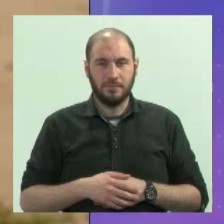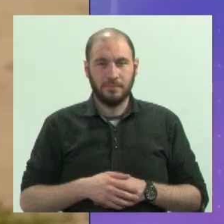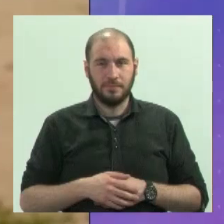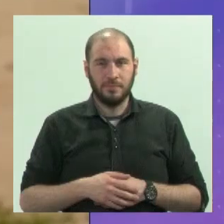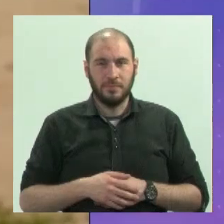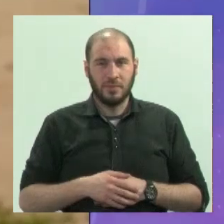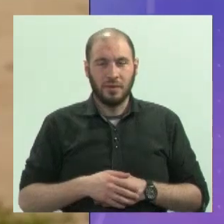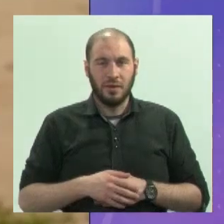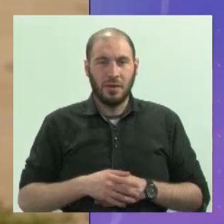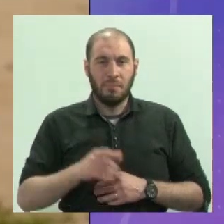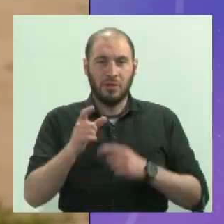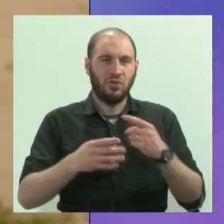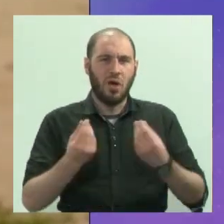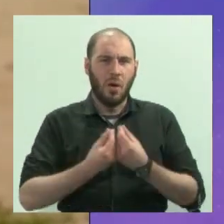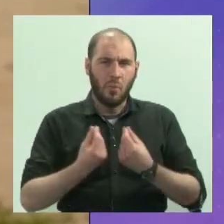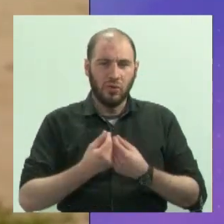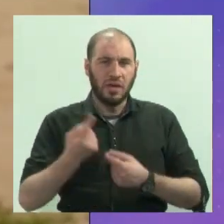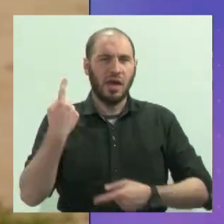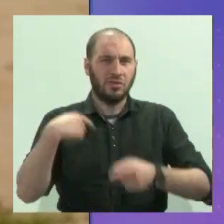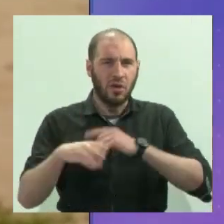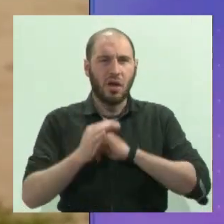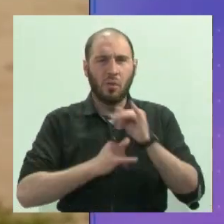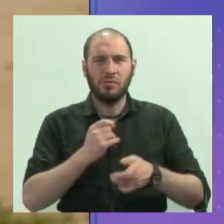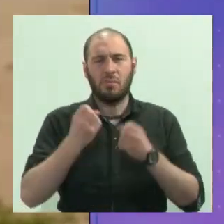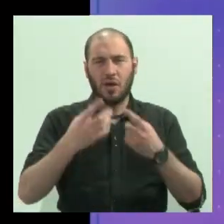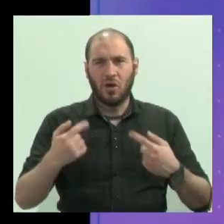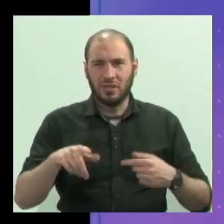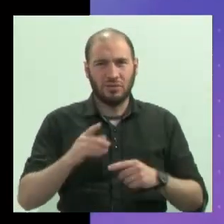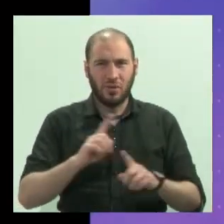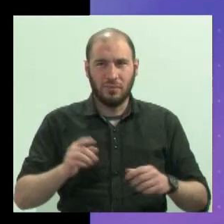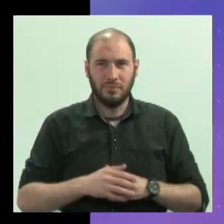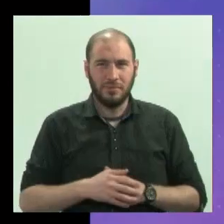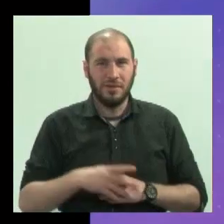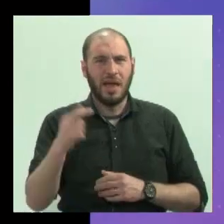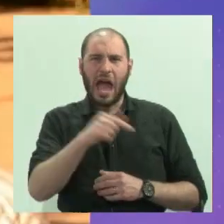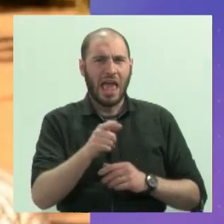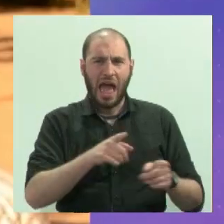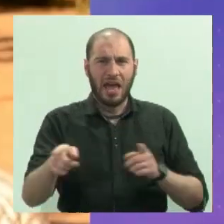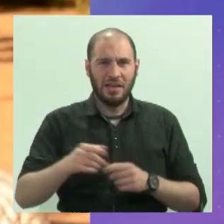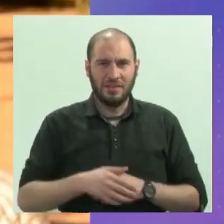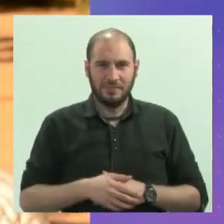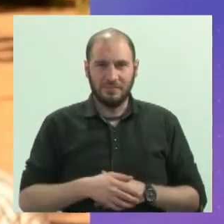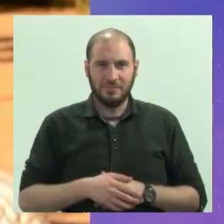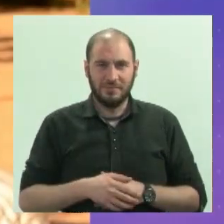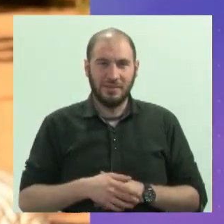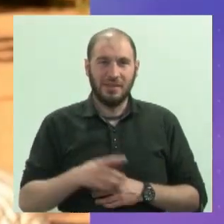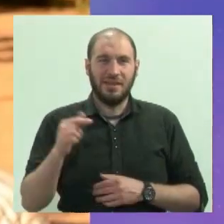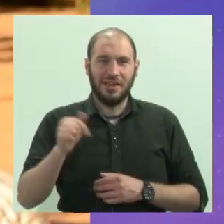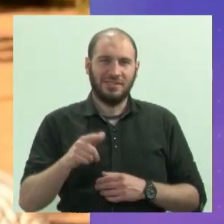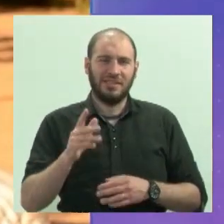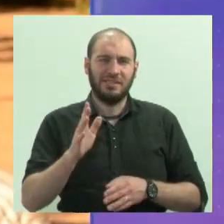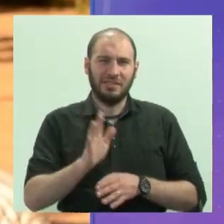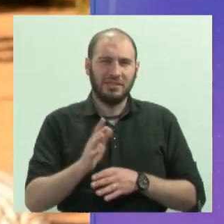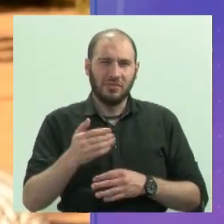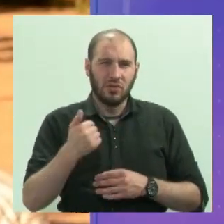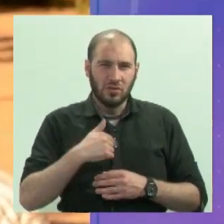Y el común de la gente sacaba estas historias para justificar algo que no era. ¡Ah, ahí está! Sí, eso es sentido, pero es